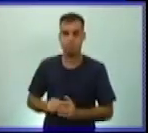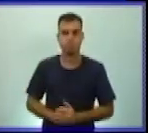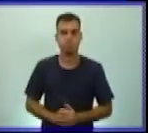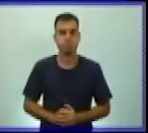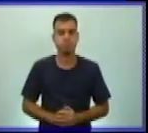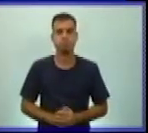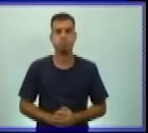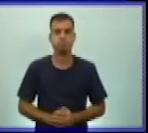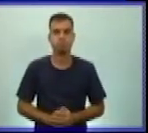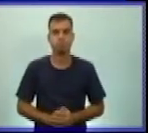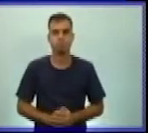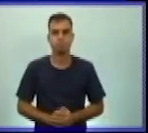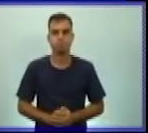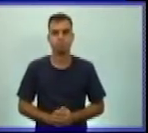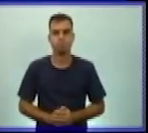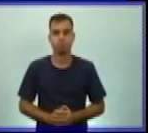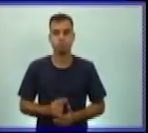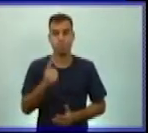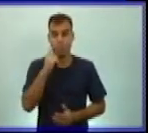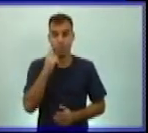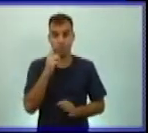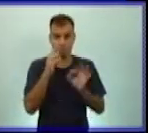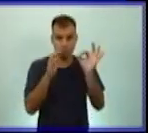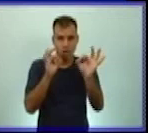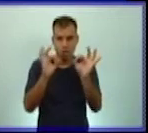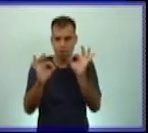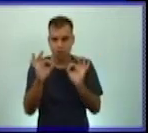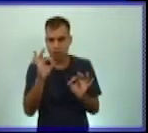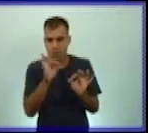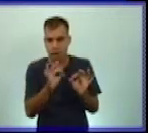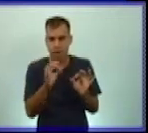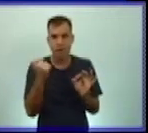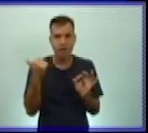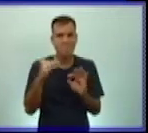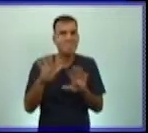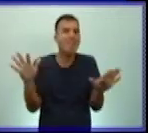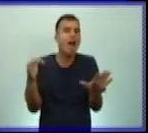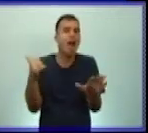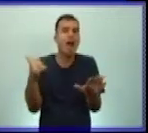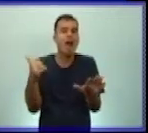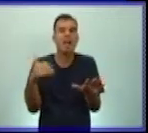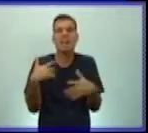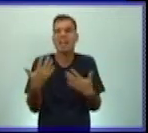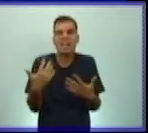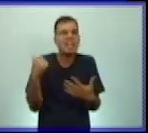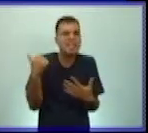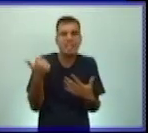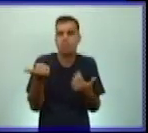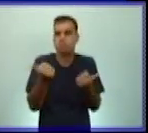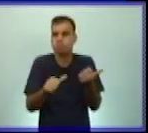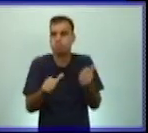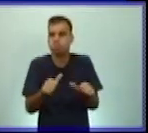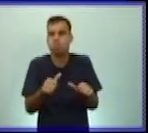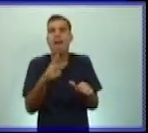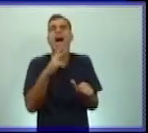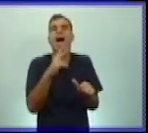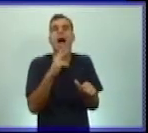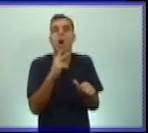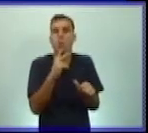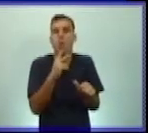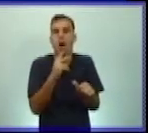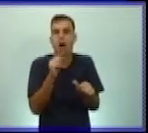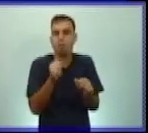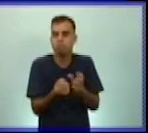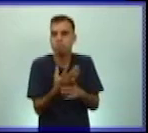tenemos con modelos moleculares representado lo que está sucediendo en la reacción de obtención de agua a